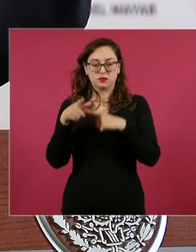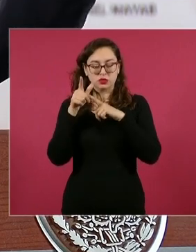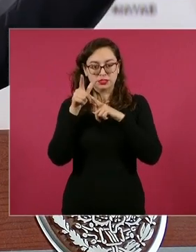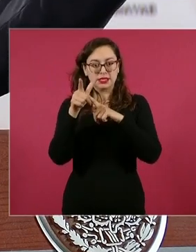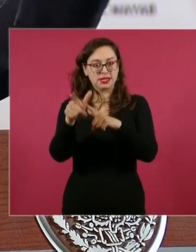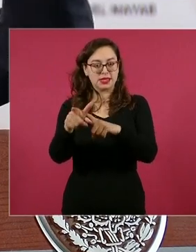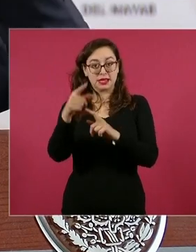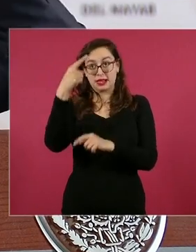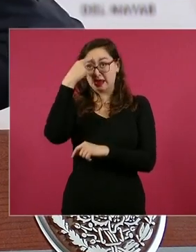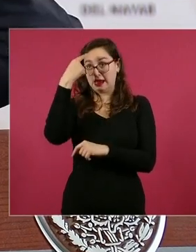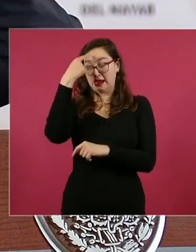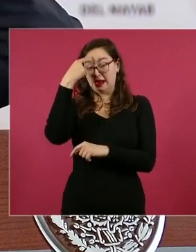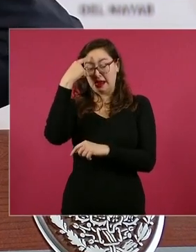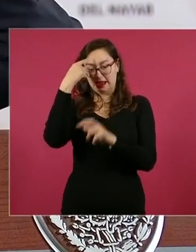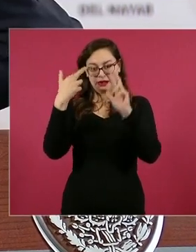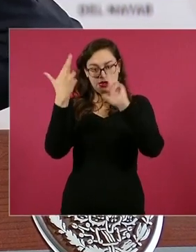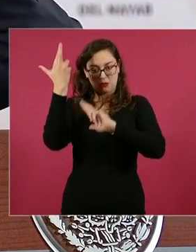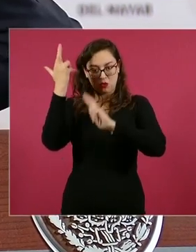este